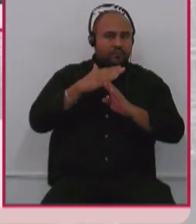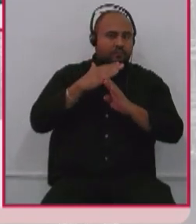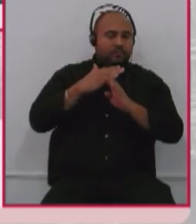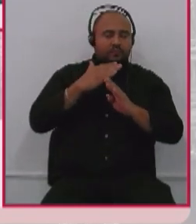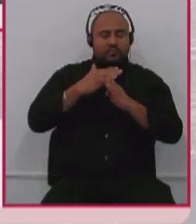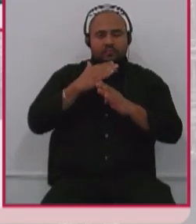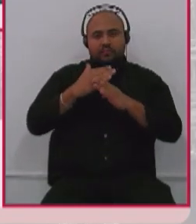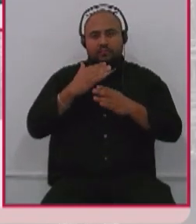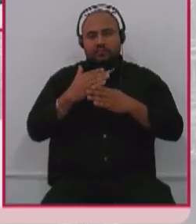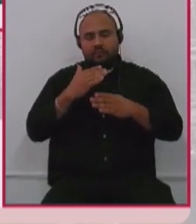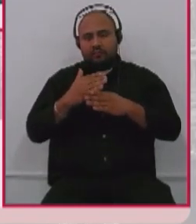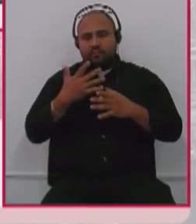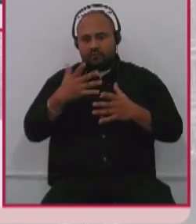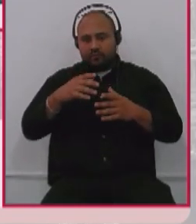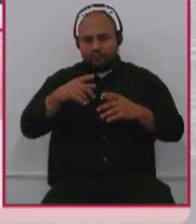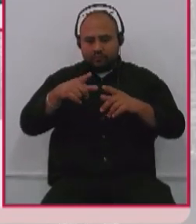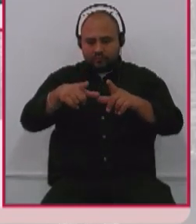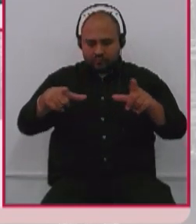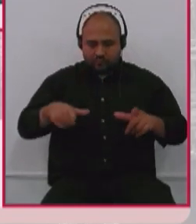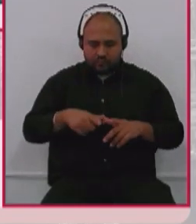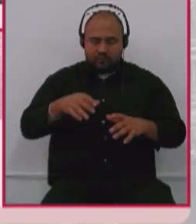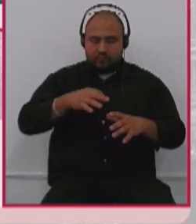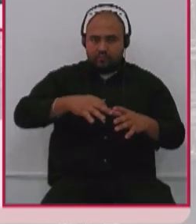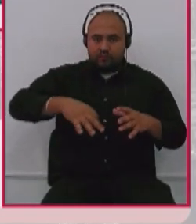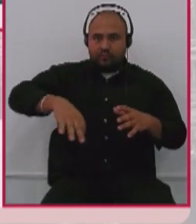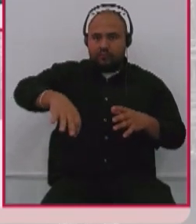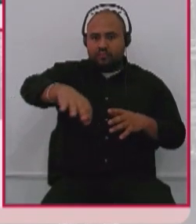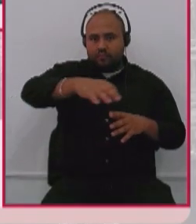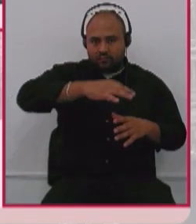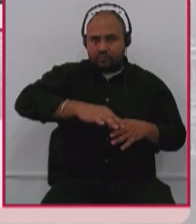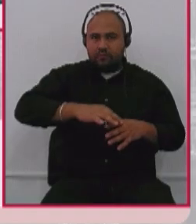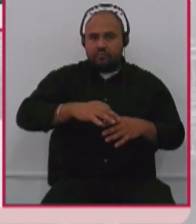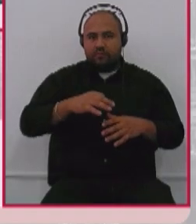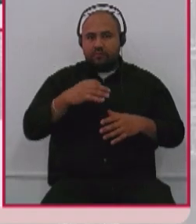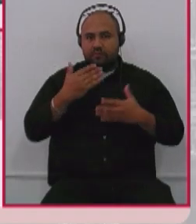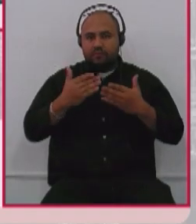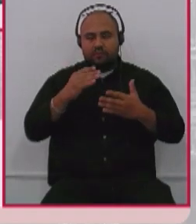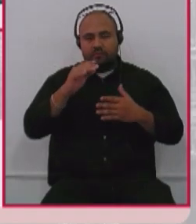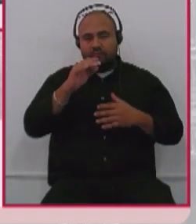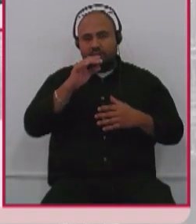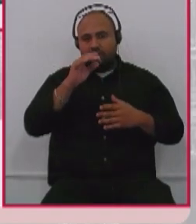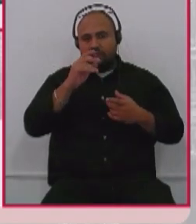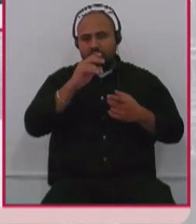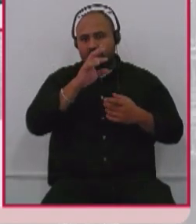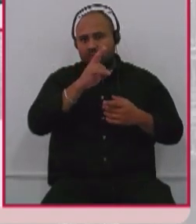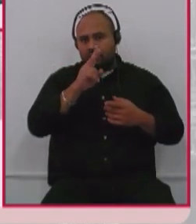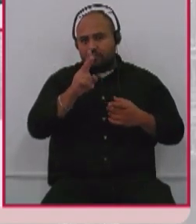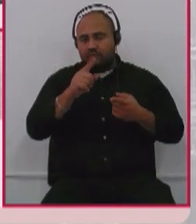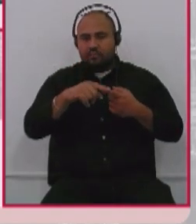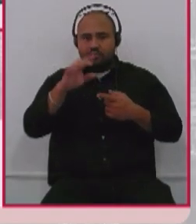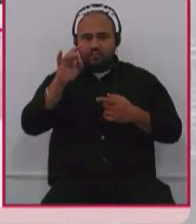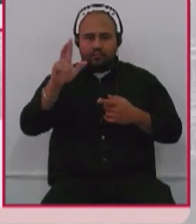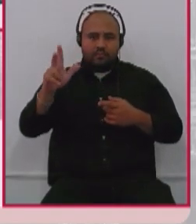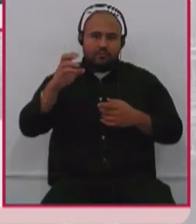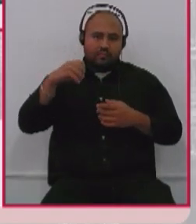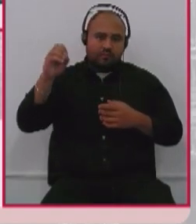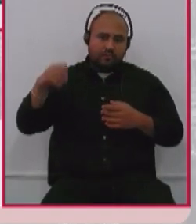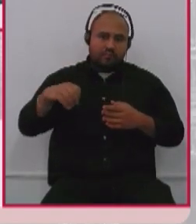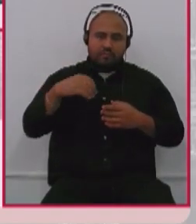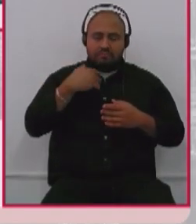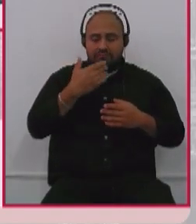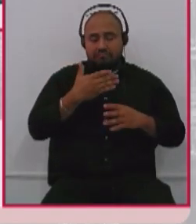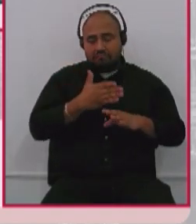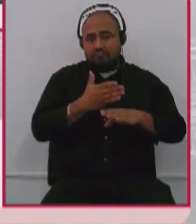porque hay zonas que no se inyectan, pasa de 77 probablemente a un 82-83%, lo cual es significativo para nuestra magnitud